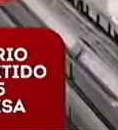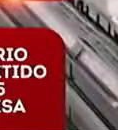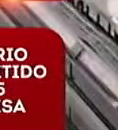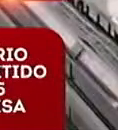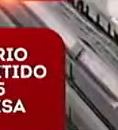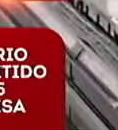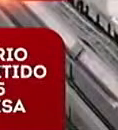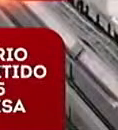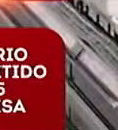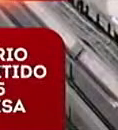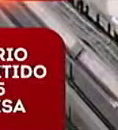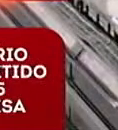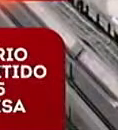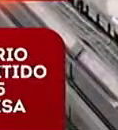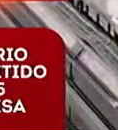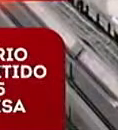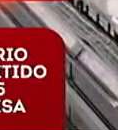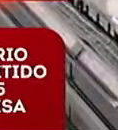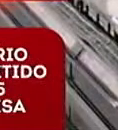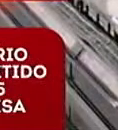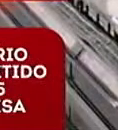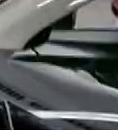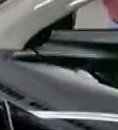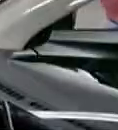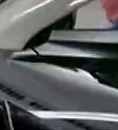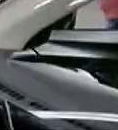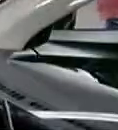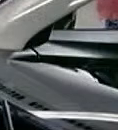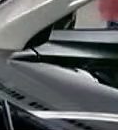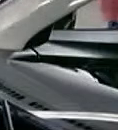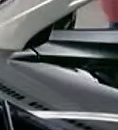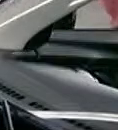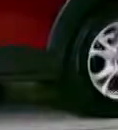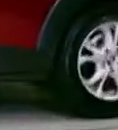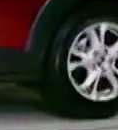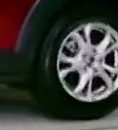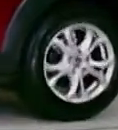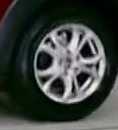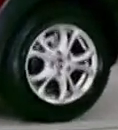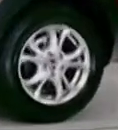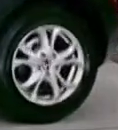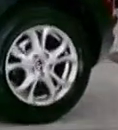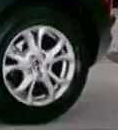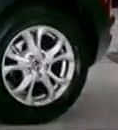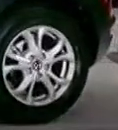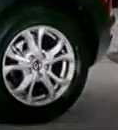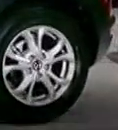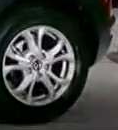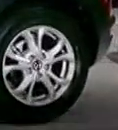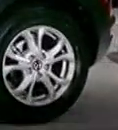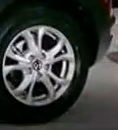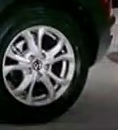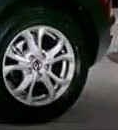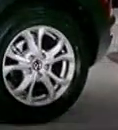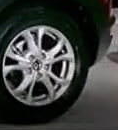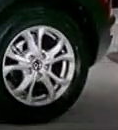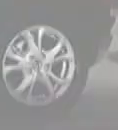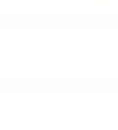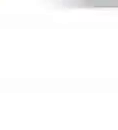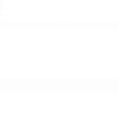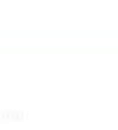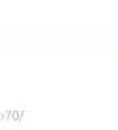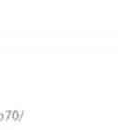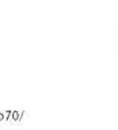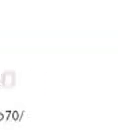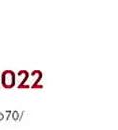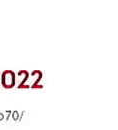$100 y 70 celulares con línea y combo Maxi Plus por un año. Maxi Aniversario, 70 años, 70 autos y 70 días